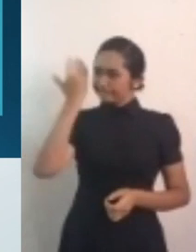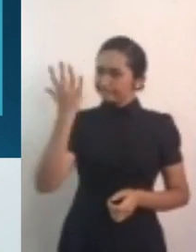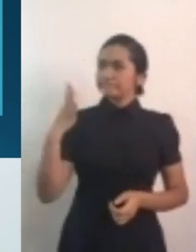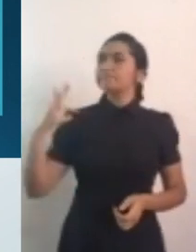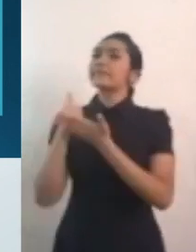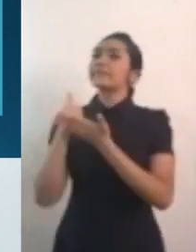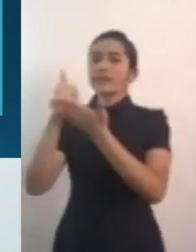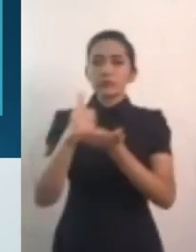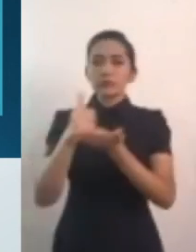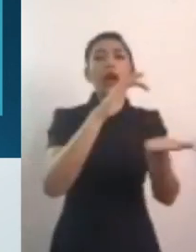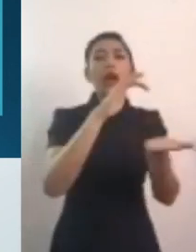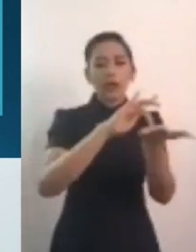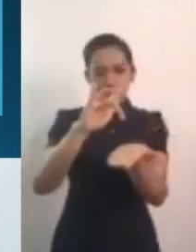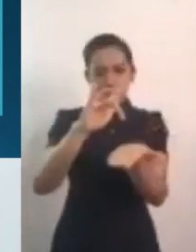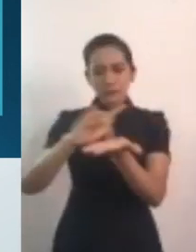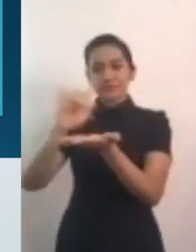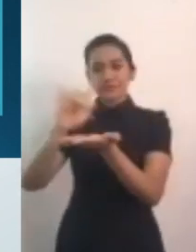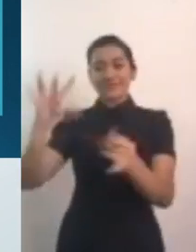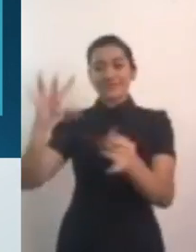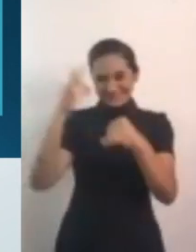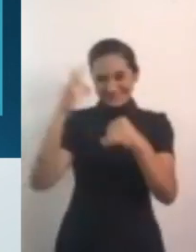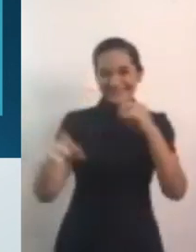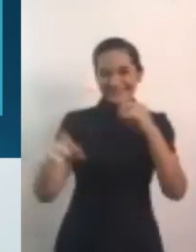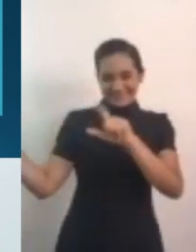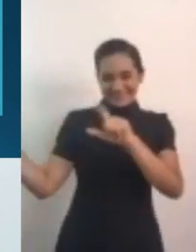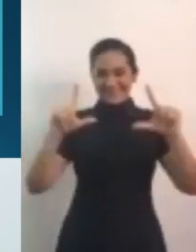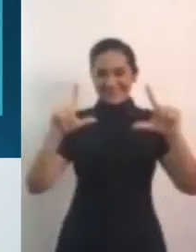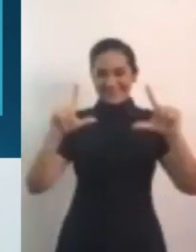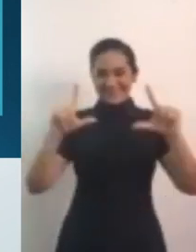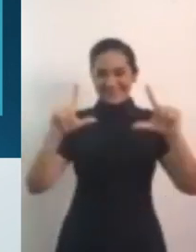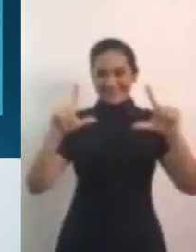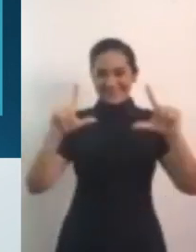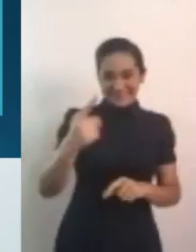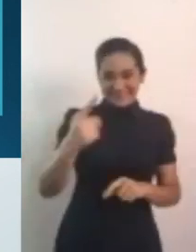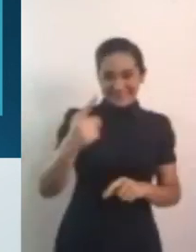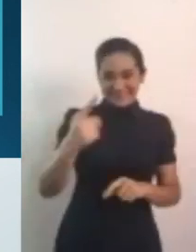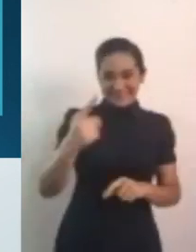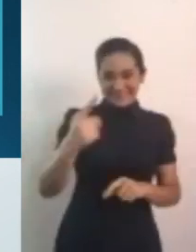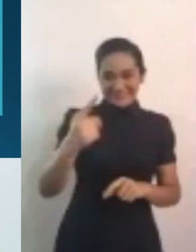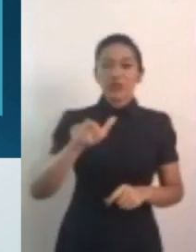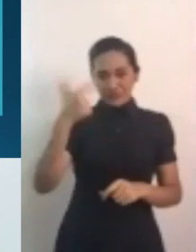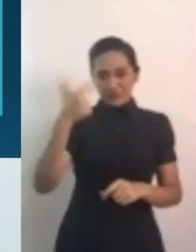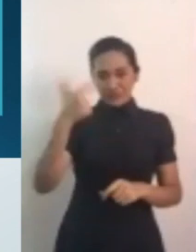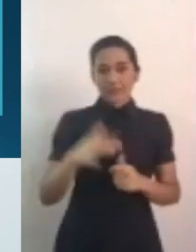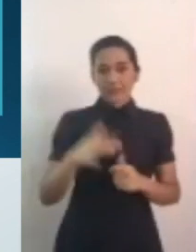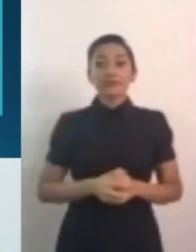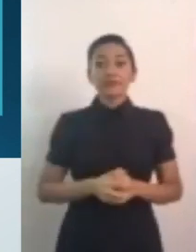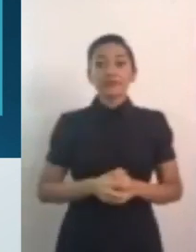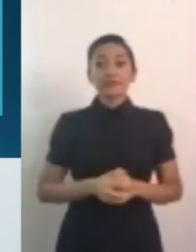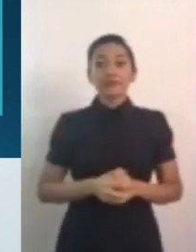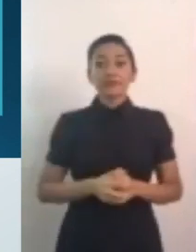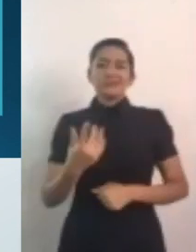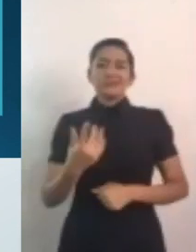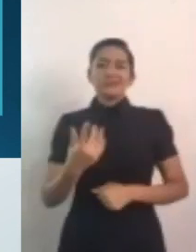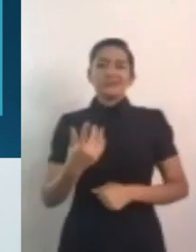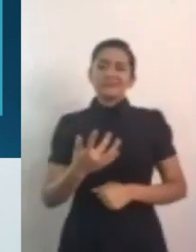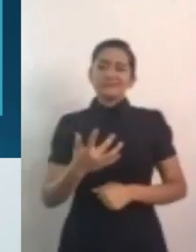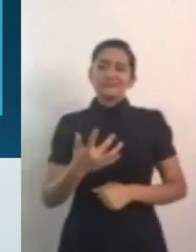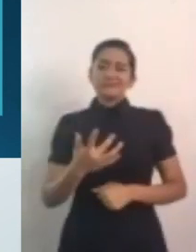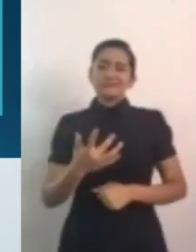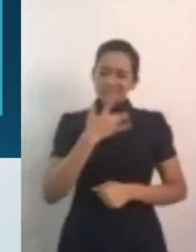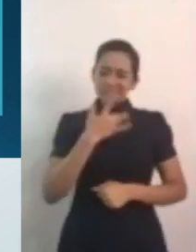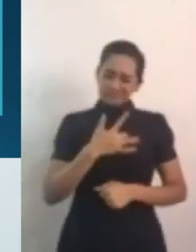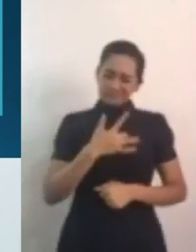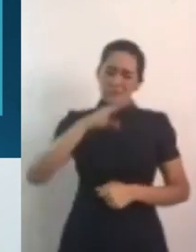cuadro periférico de esta diapositiva 12, que es la reducción del malestar. El efecto a mediano y